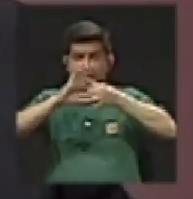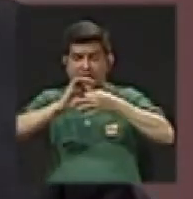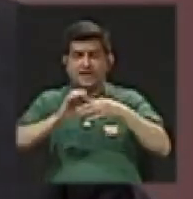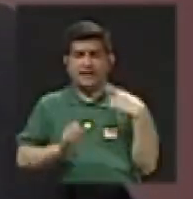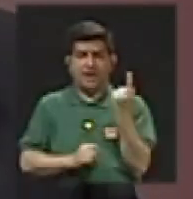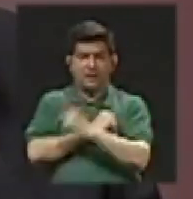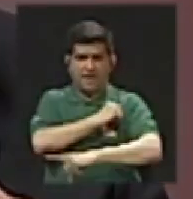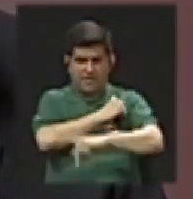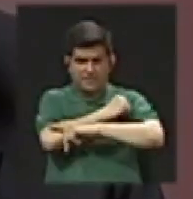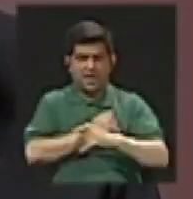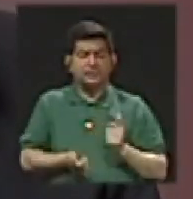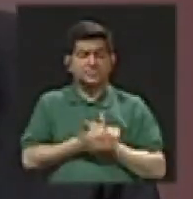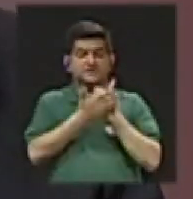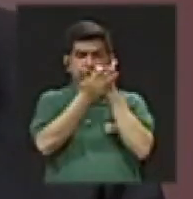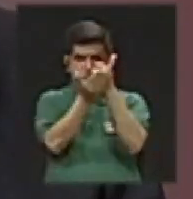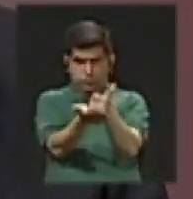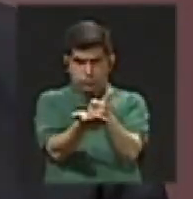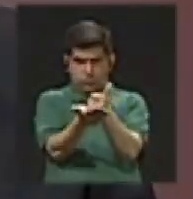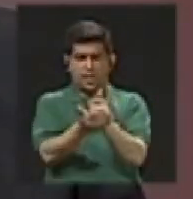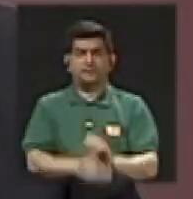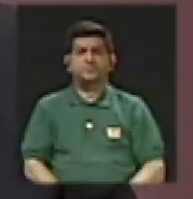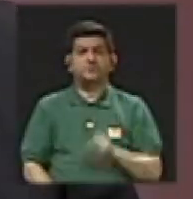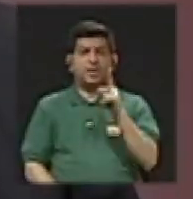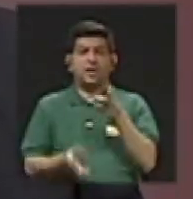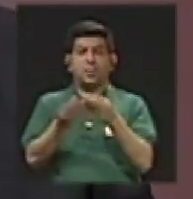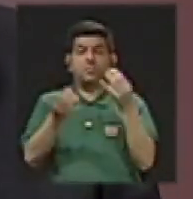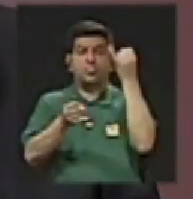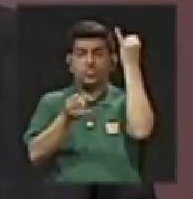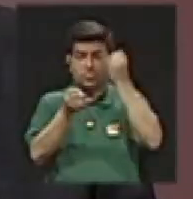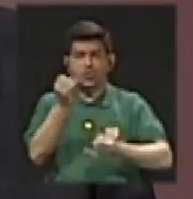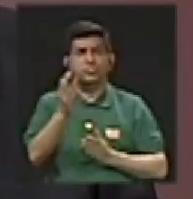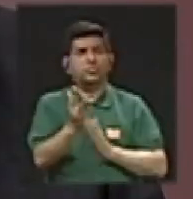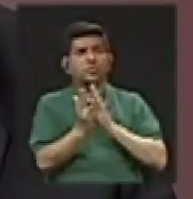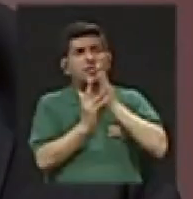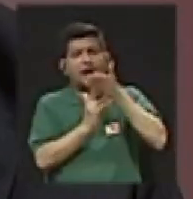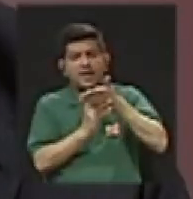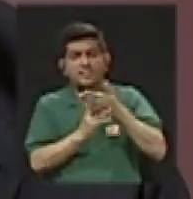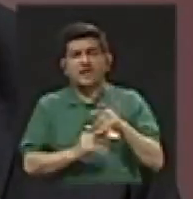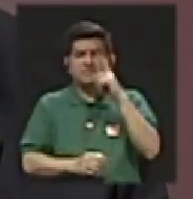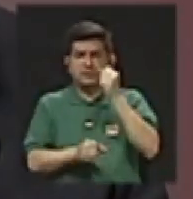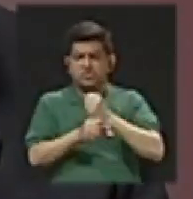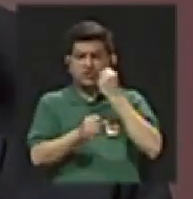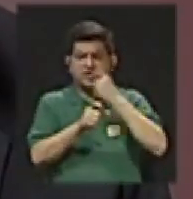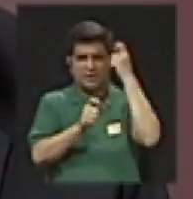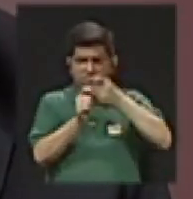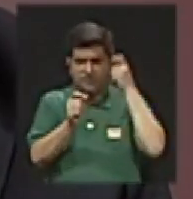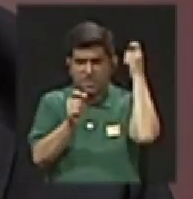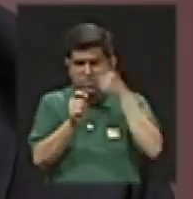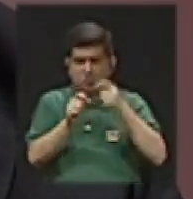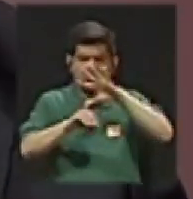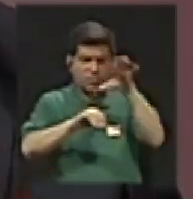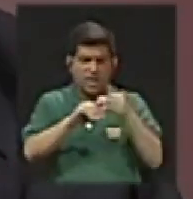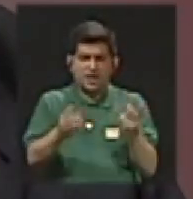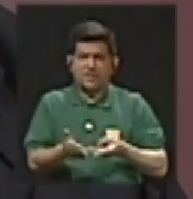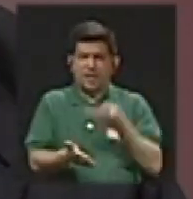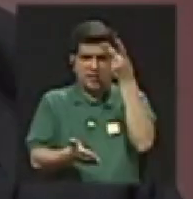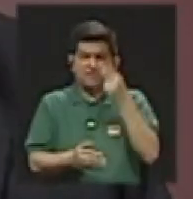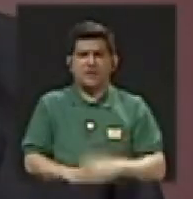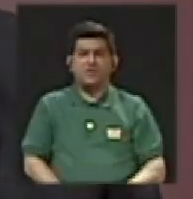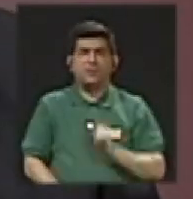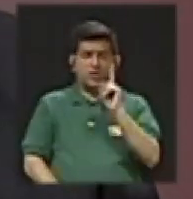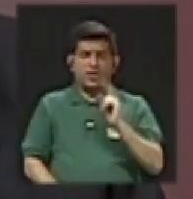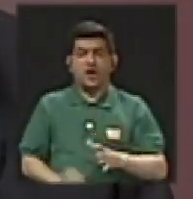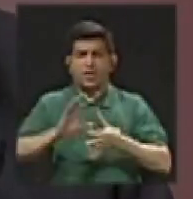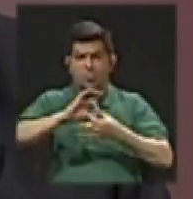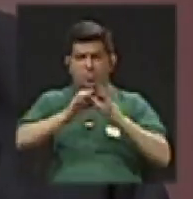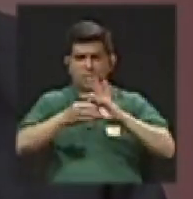país contribuye a un producto final a través de una tarea específica que añade valor en una cadena que